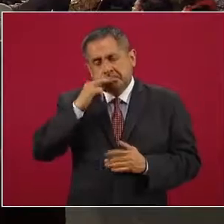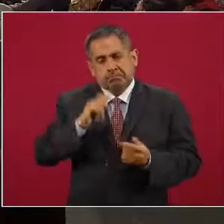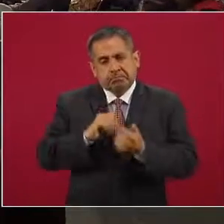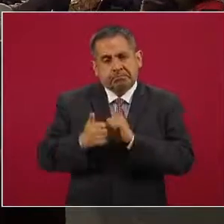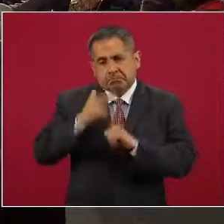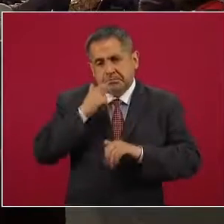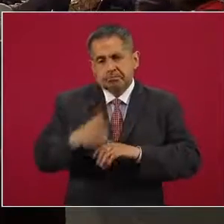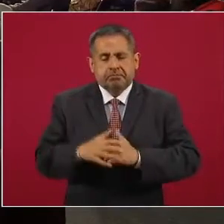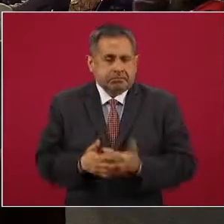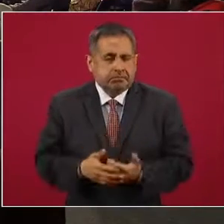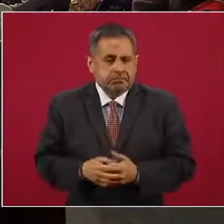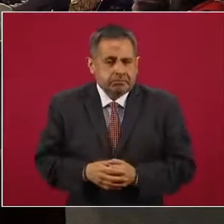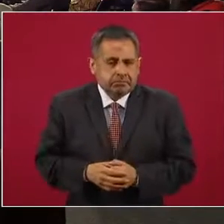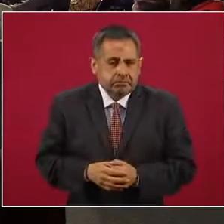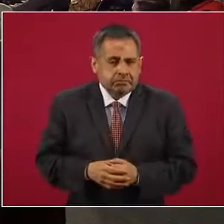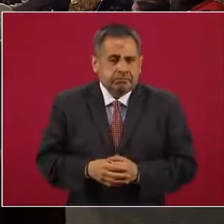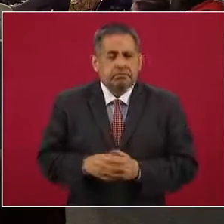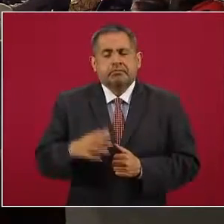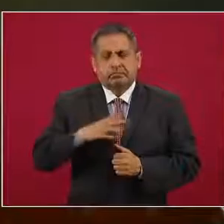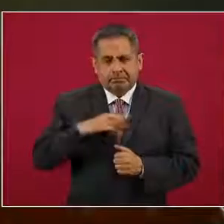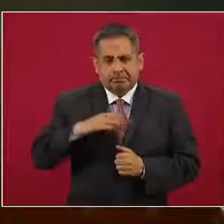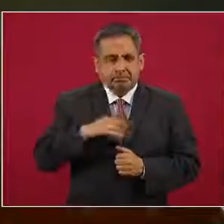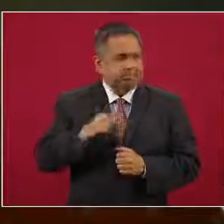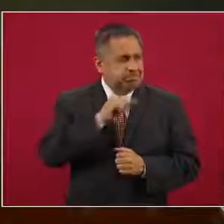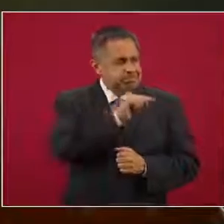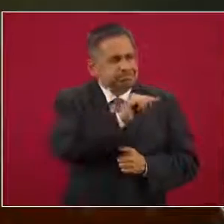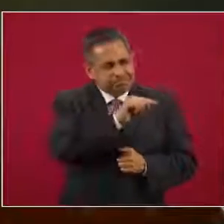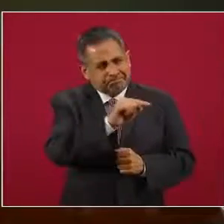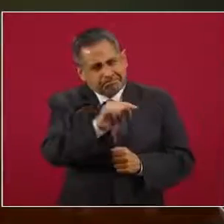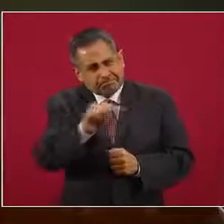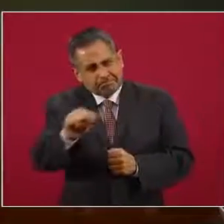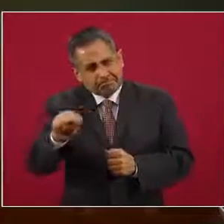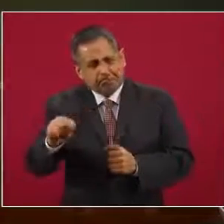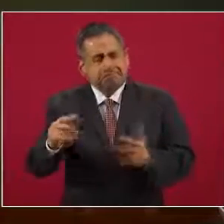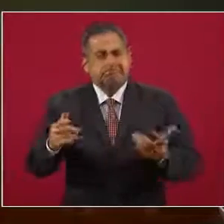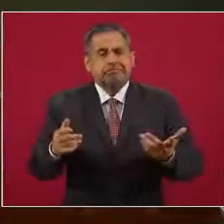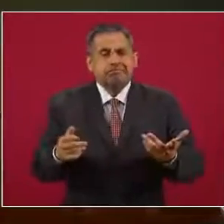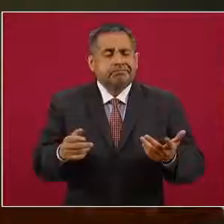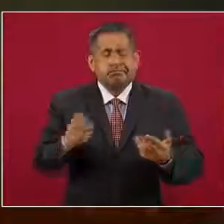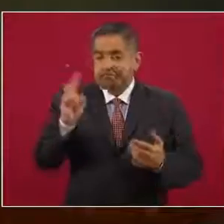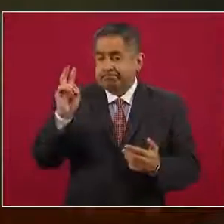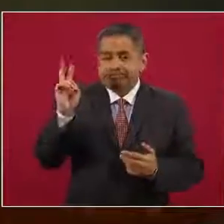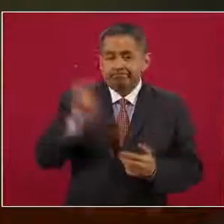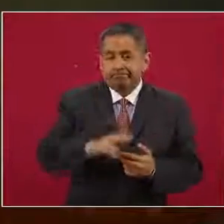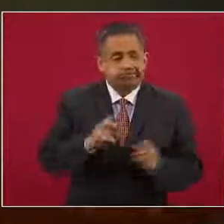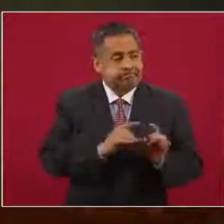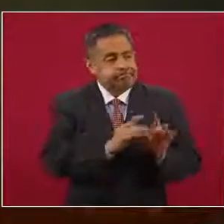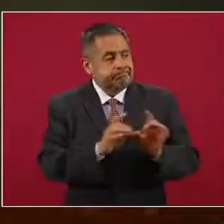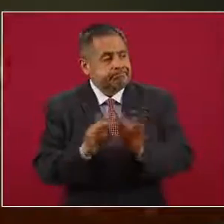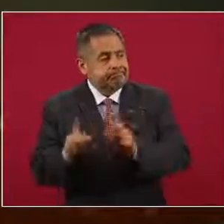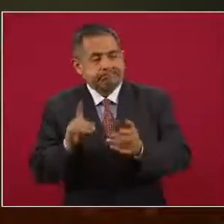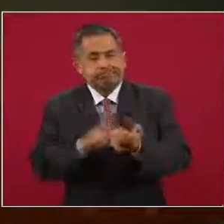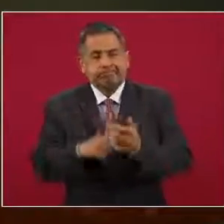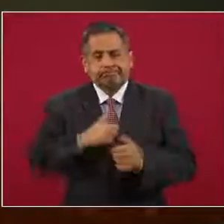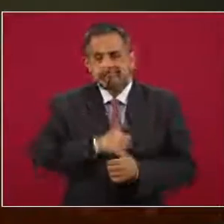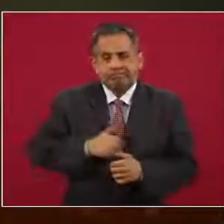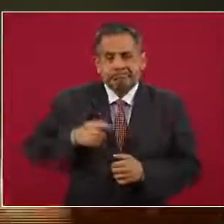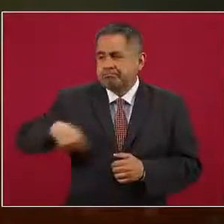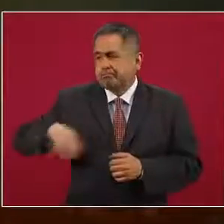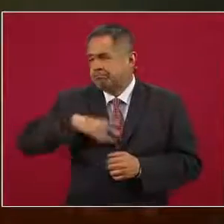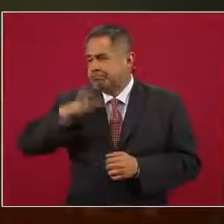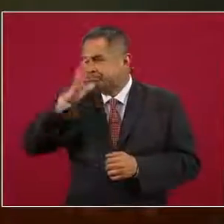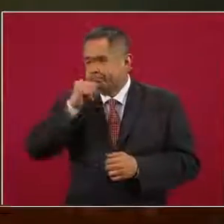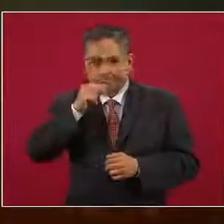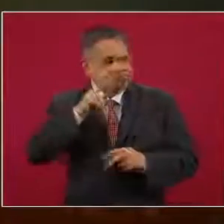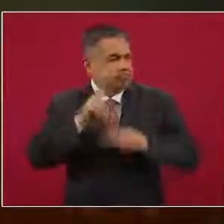Tenemos sin fin de casos que Desafortunadamente nosotros no podemos llegar muchas